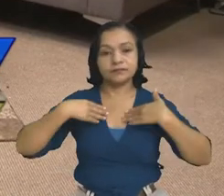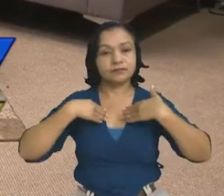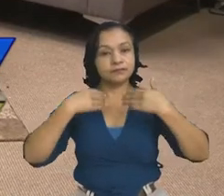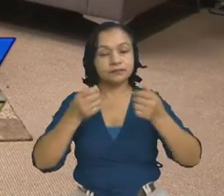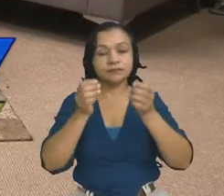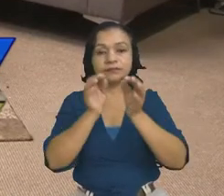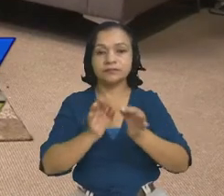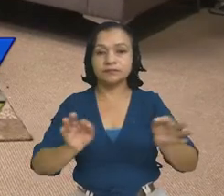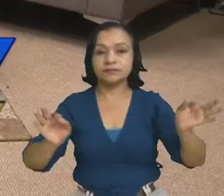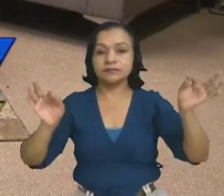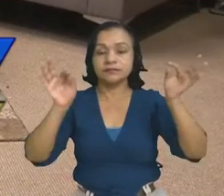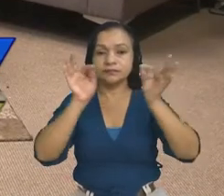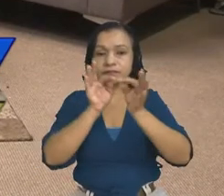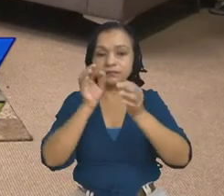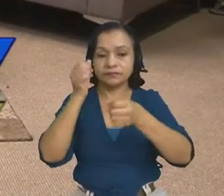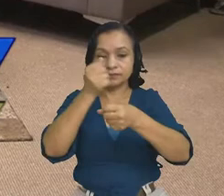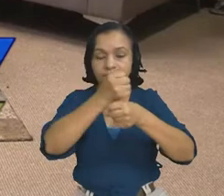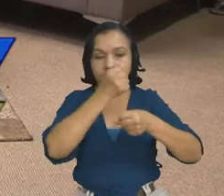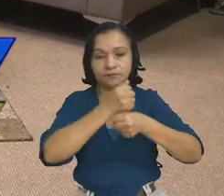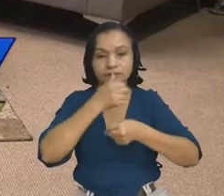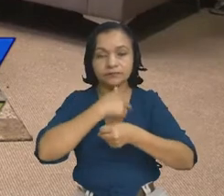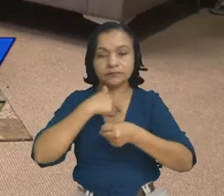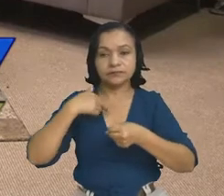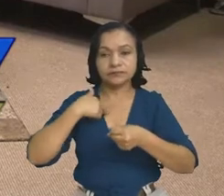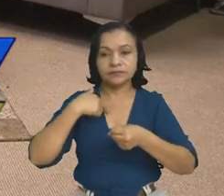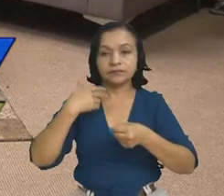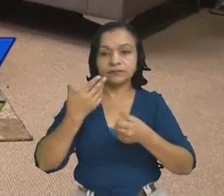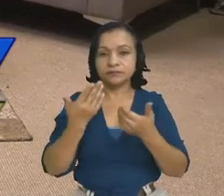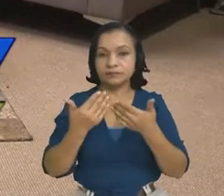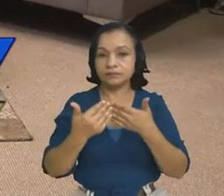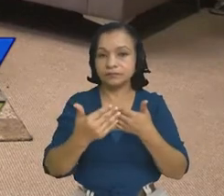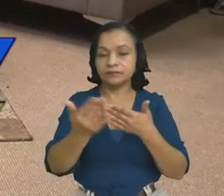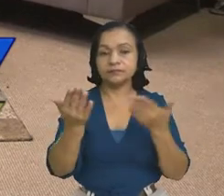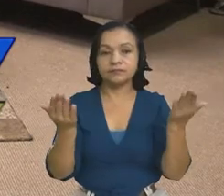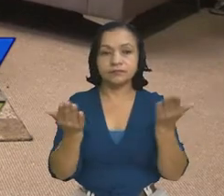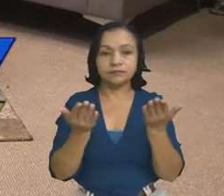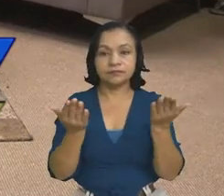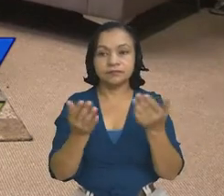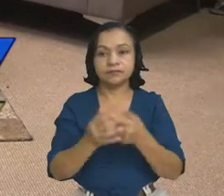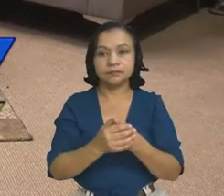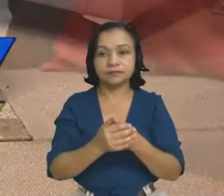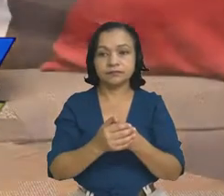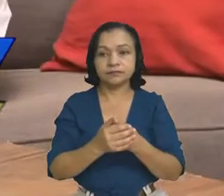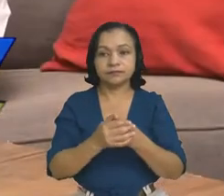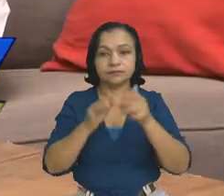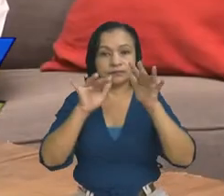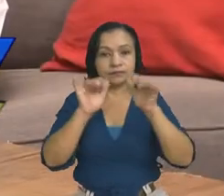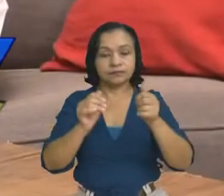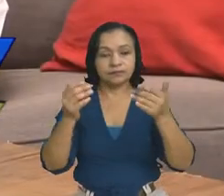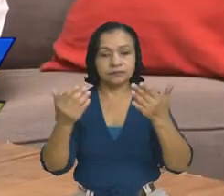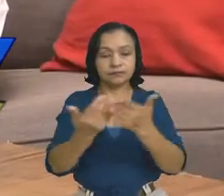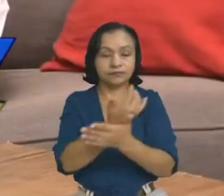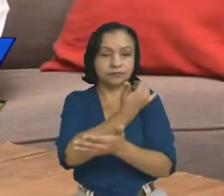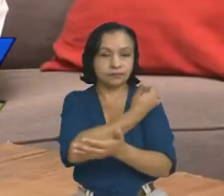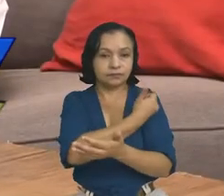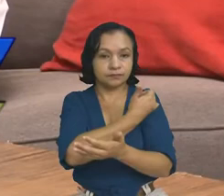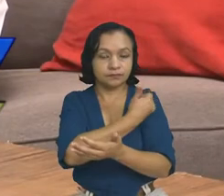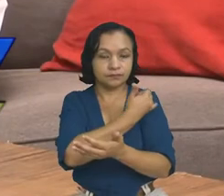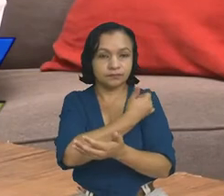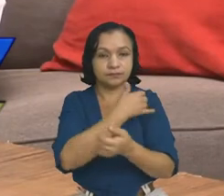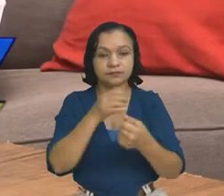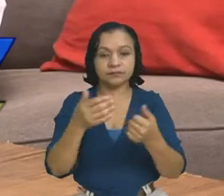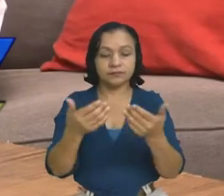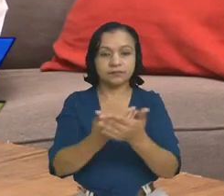es muy importante el esfuerzo que se ha venido realizando y que lo hemos venido comentando, en el hecho de que ya con los nuevos hospitales que se han construido también ha venido